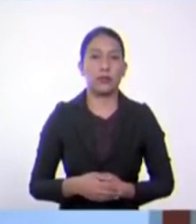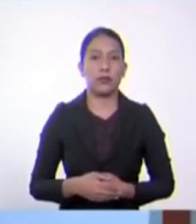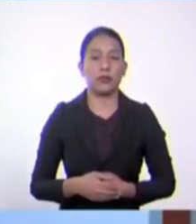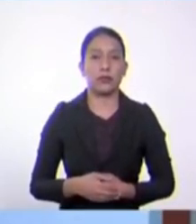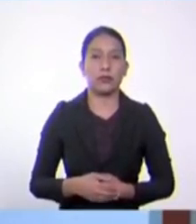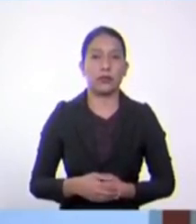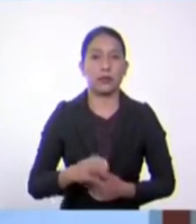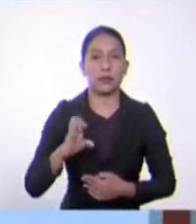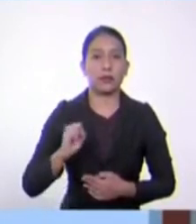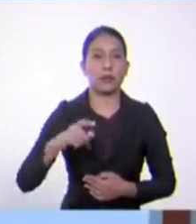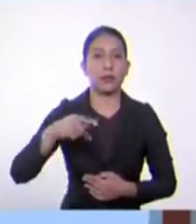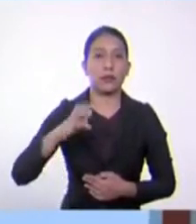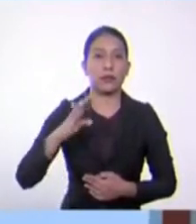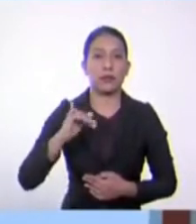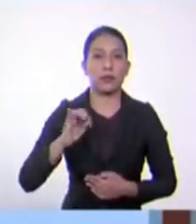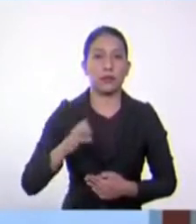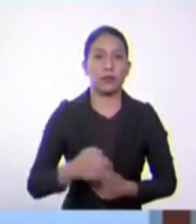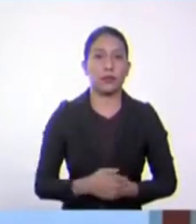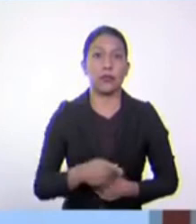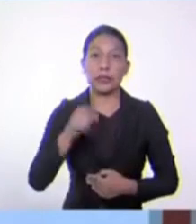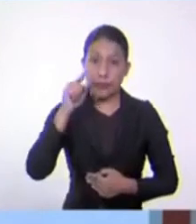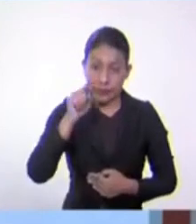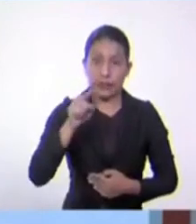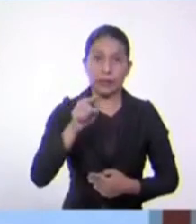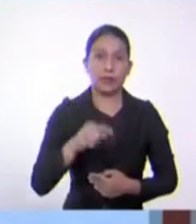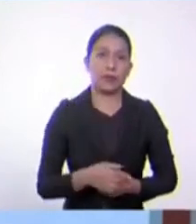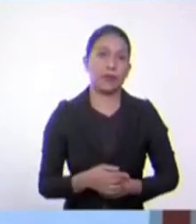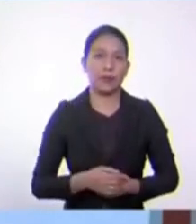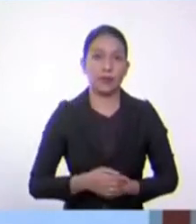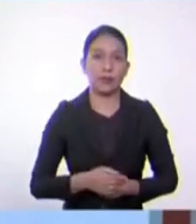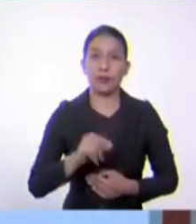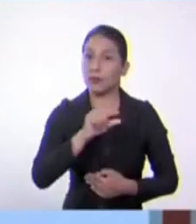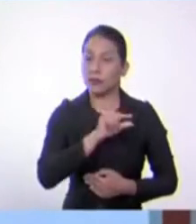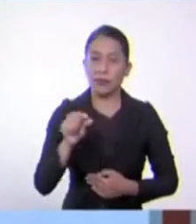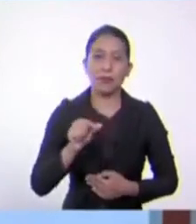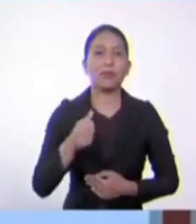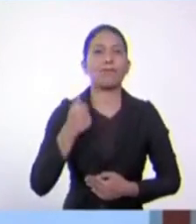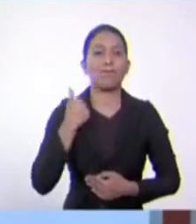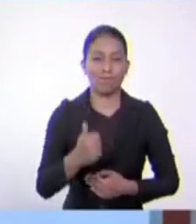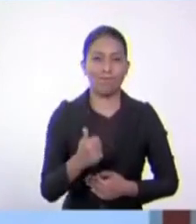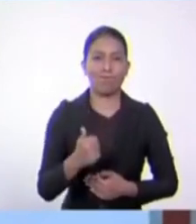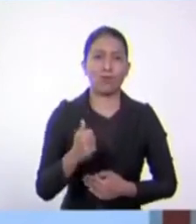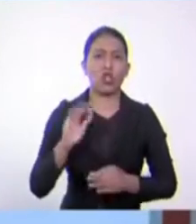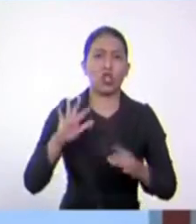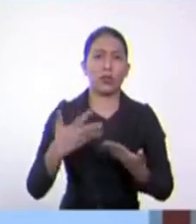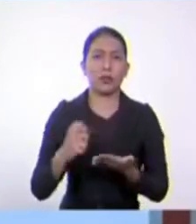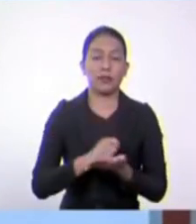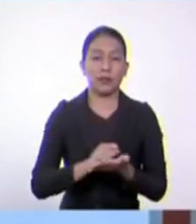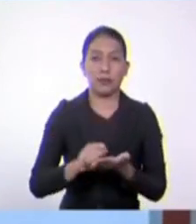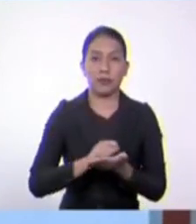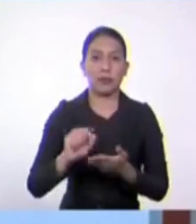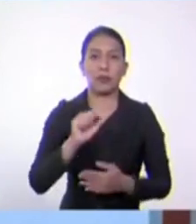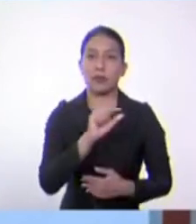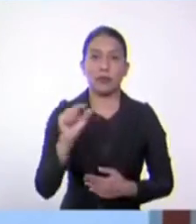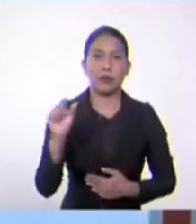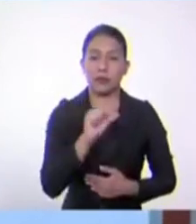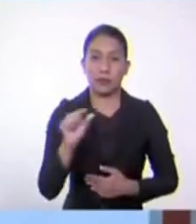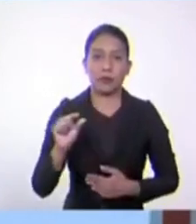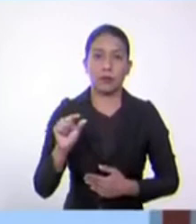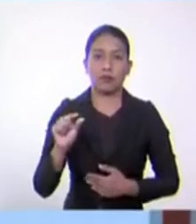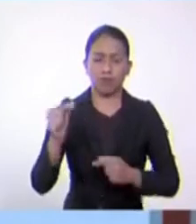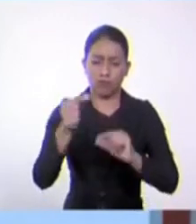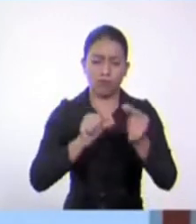la especie. Y este es el nombre correcto como se escriben los nombres científicos